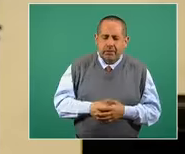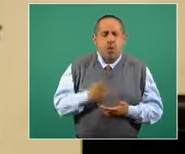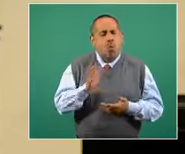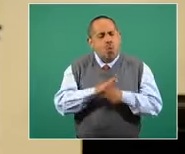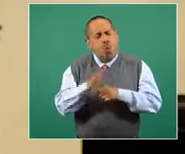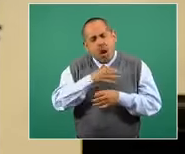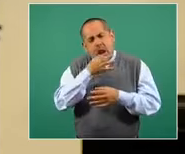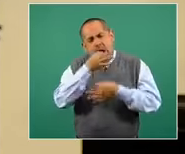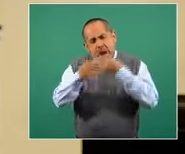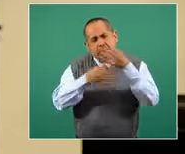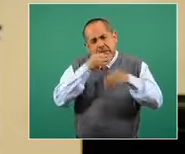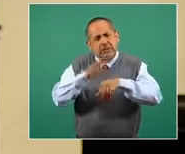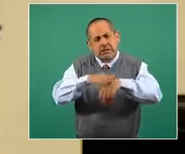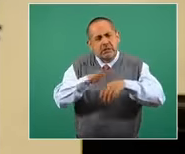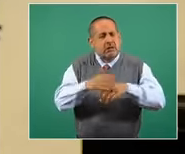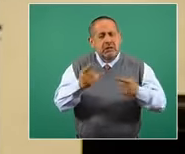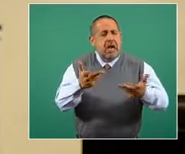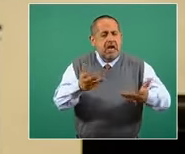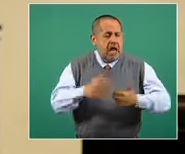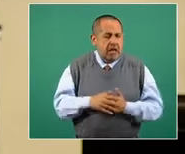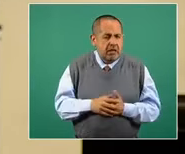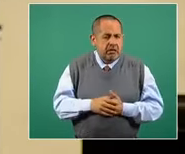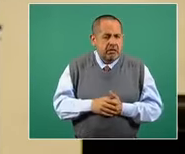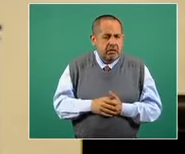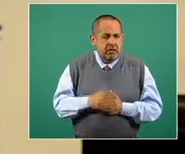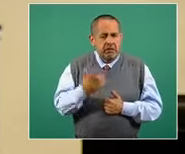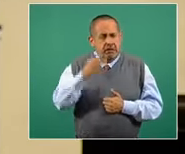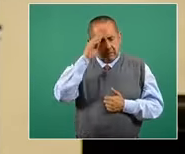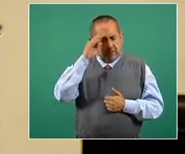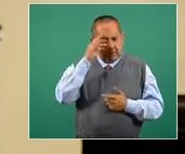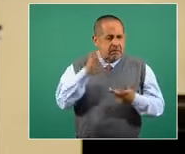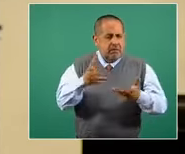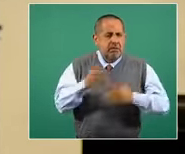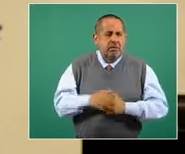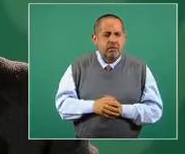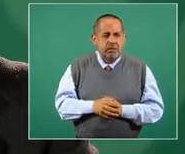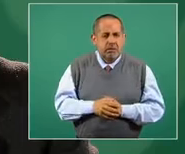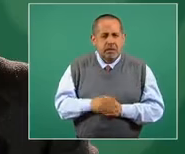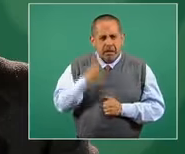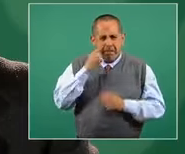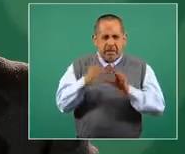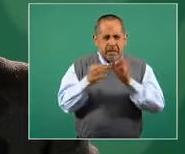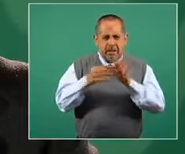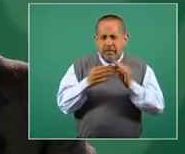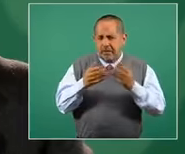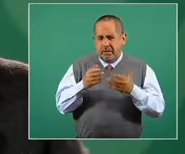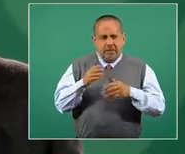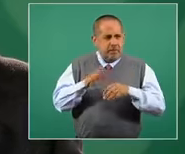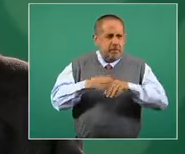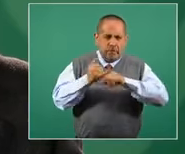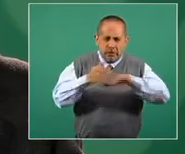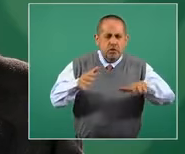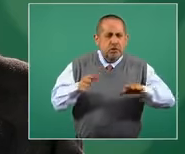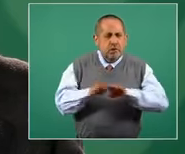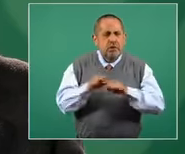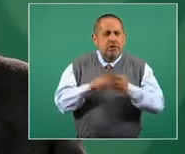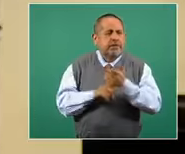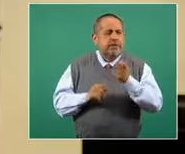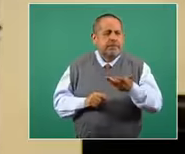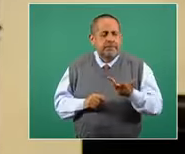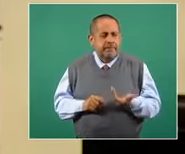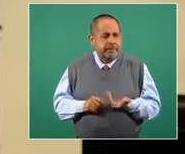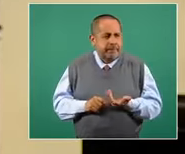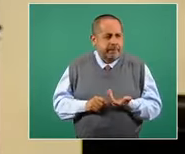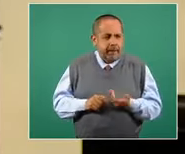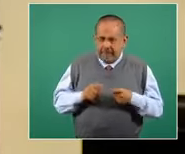caso, ¿qué harían en este precisamente para, bueno, que nos hagan llegar bien la información para que, bueno, no se les niegue